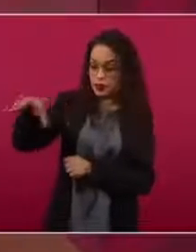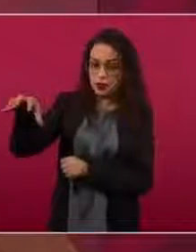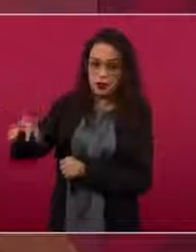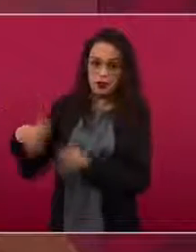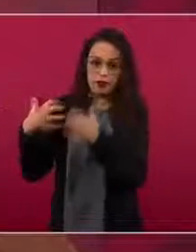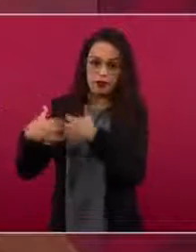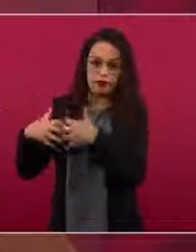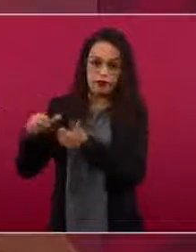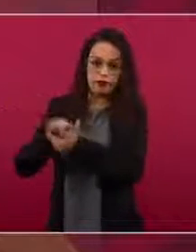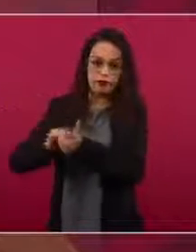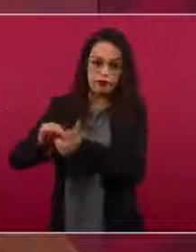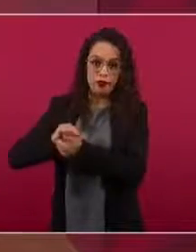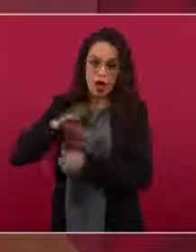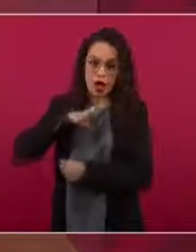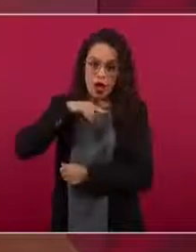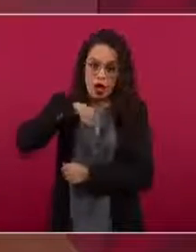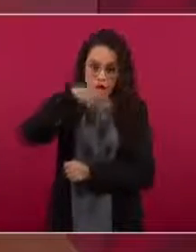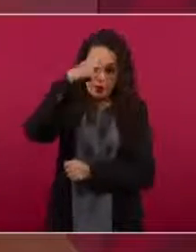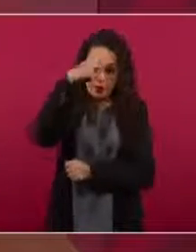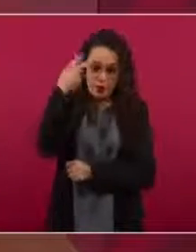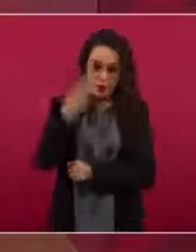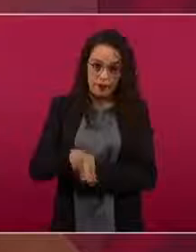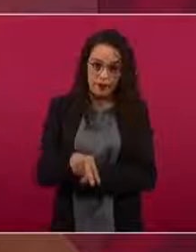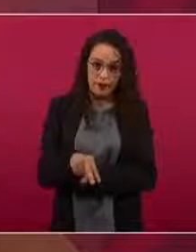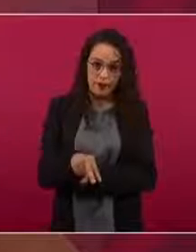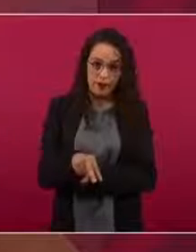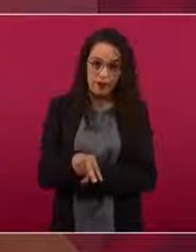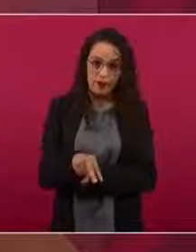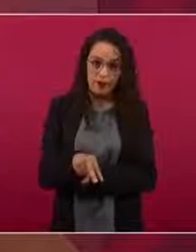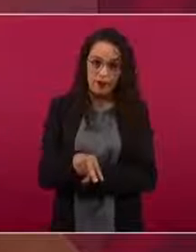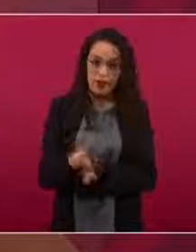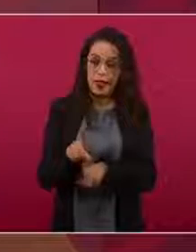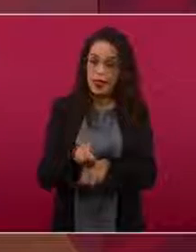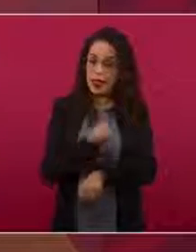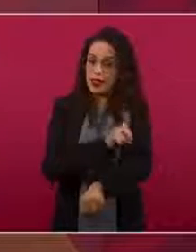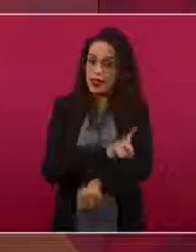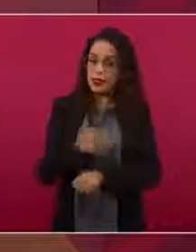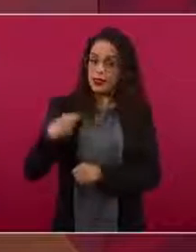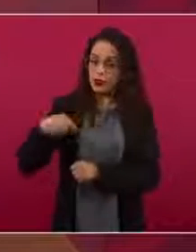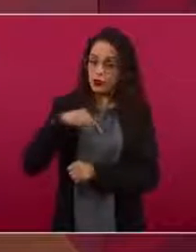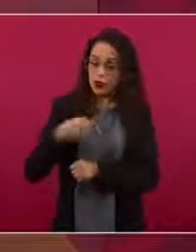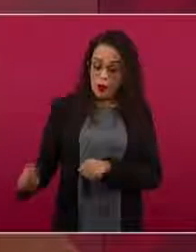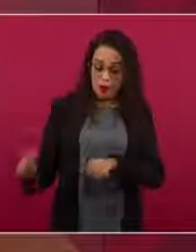existen. Le hemos invertido desde que llegamos